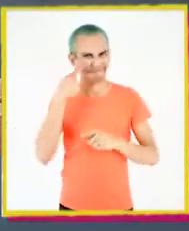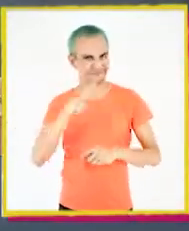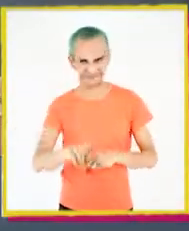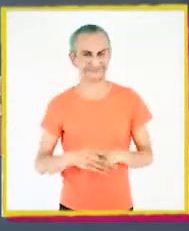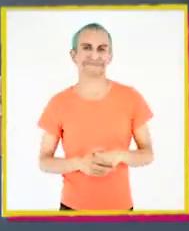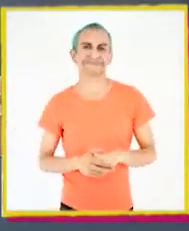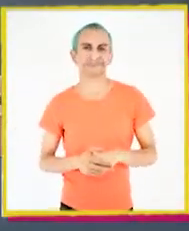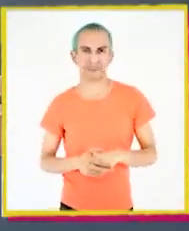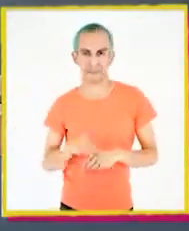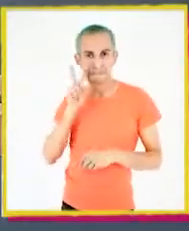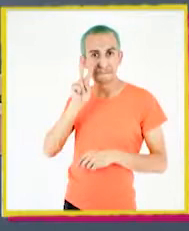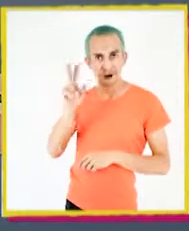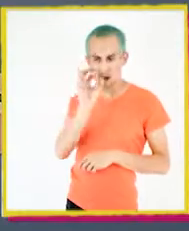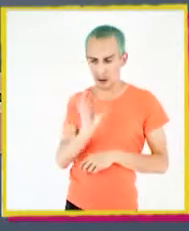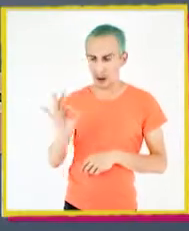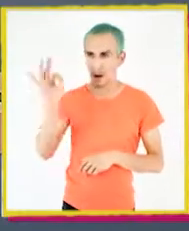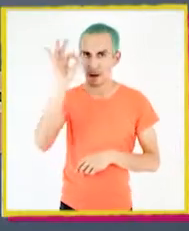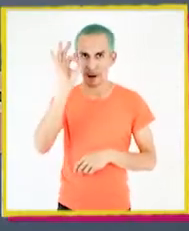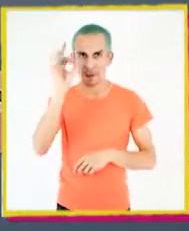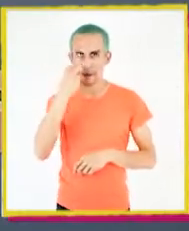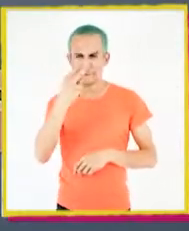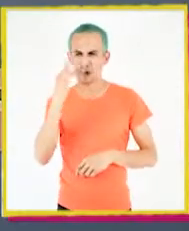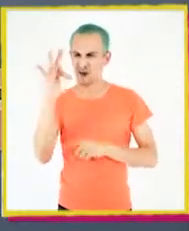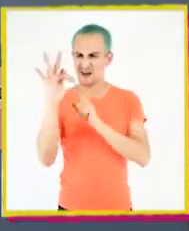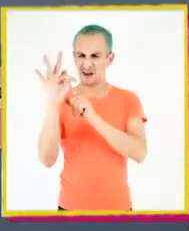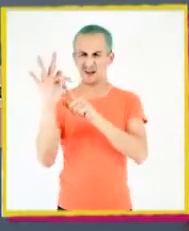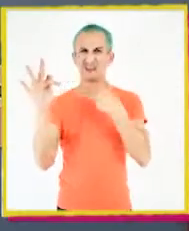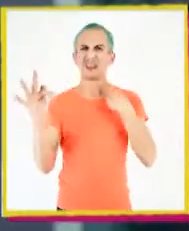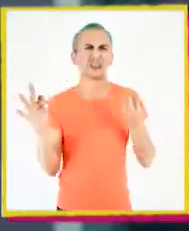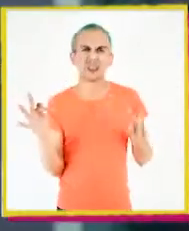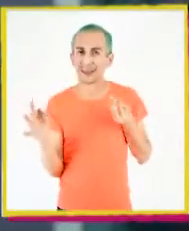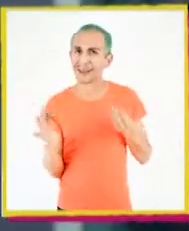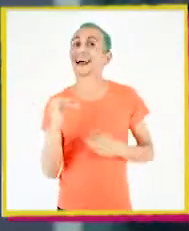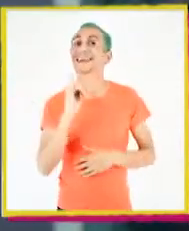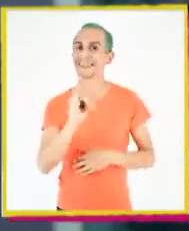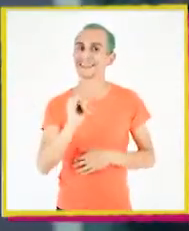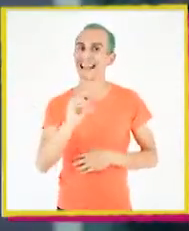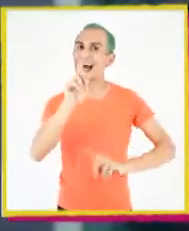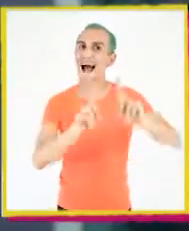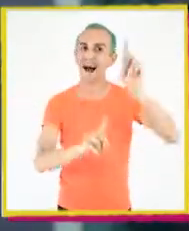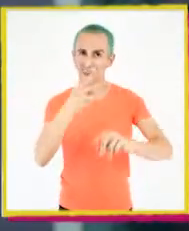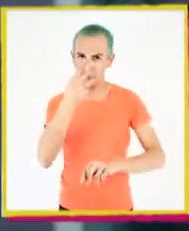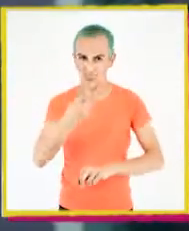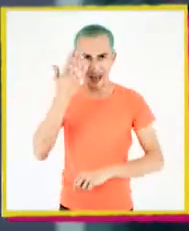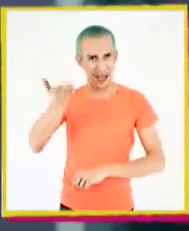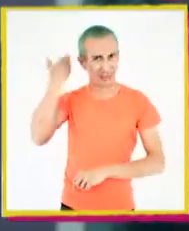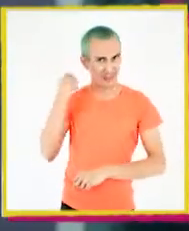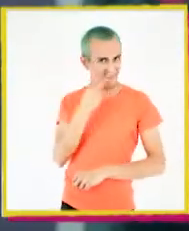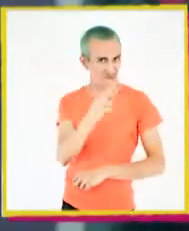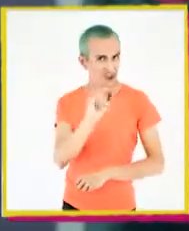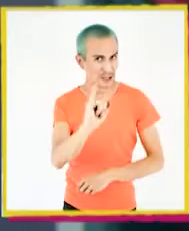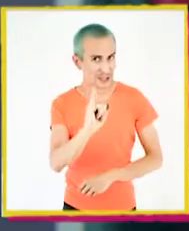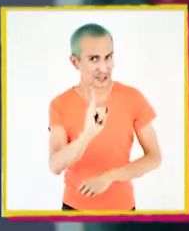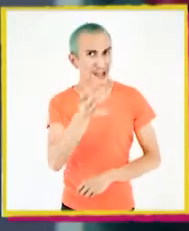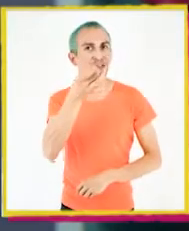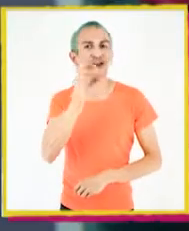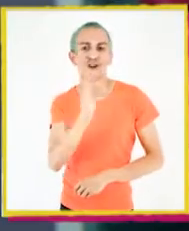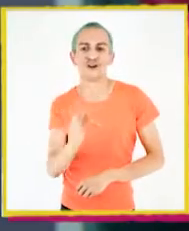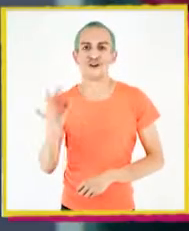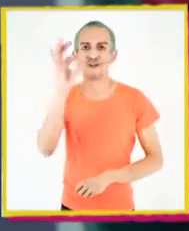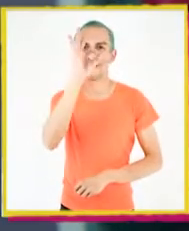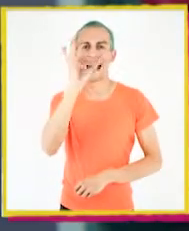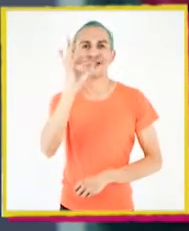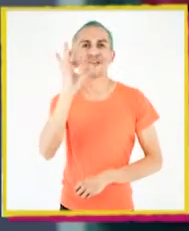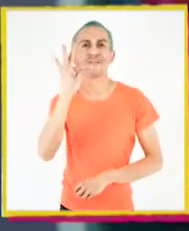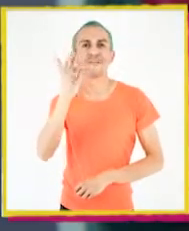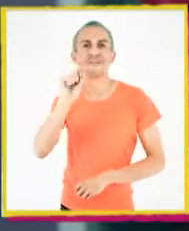Pero, ¿se fijaron esos grados que se representan con la letra F? Sí, ¿Alguien los había visto antes? Son los